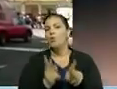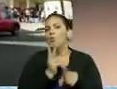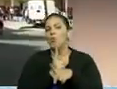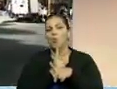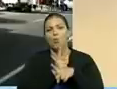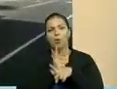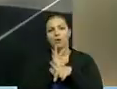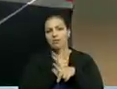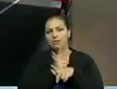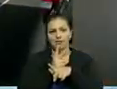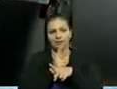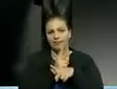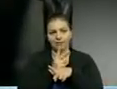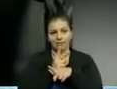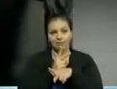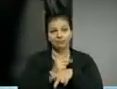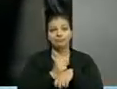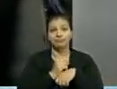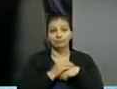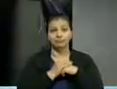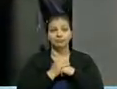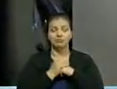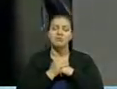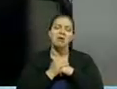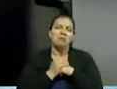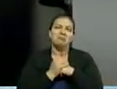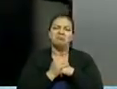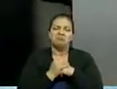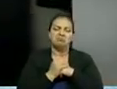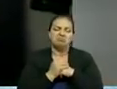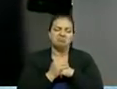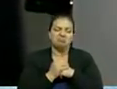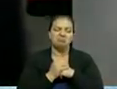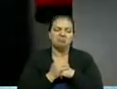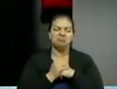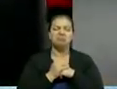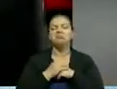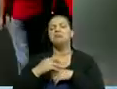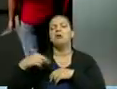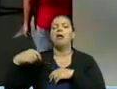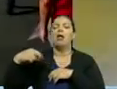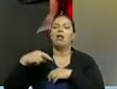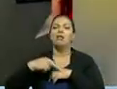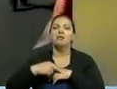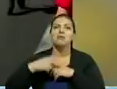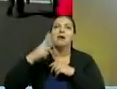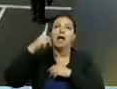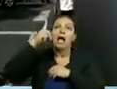puede pasar por el lado de la vereda para evitar que no le caiga ningún material